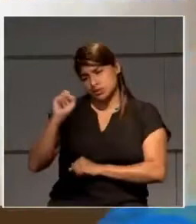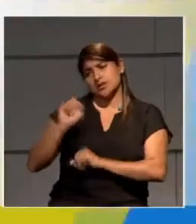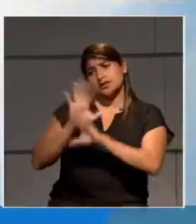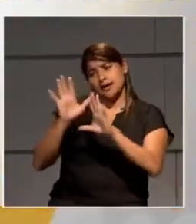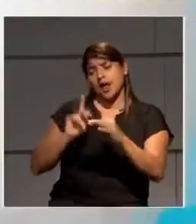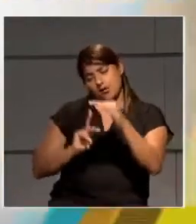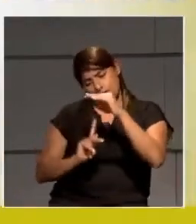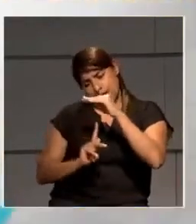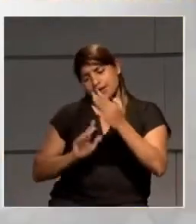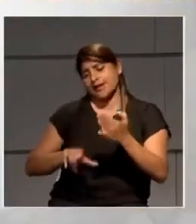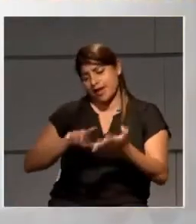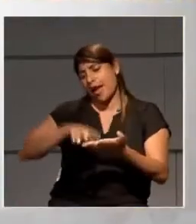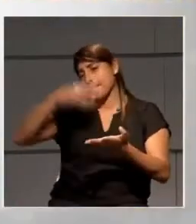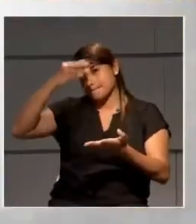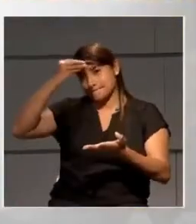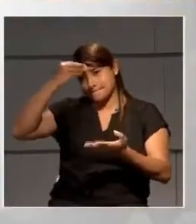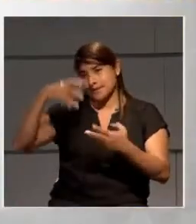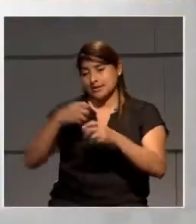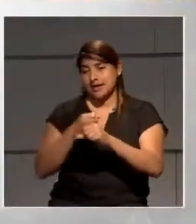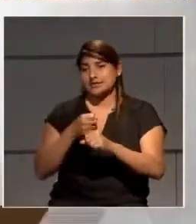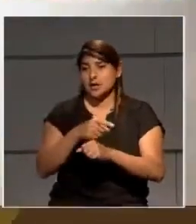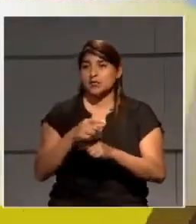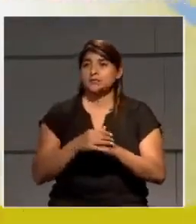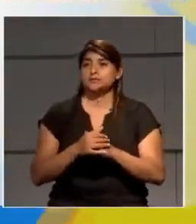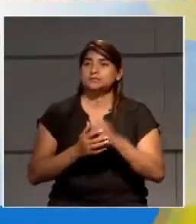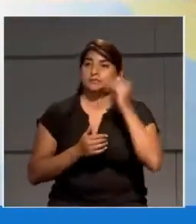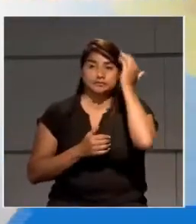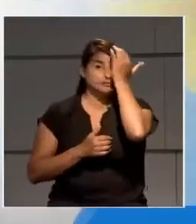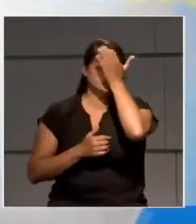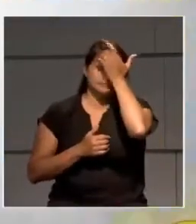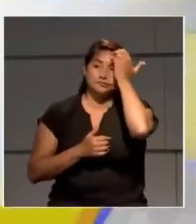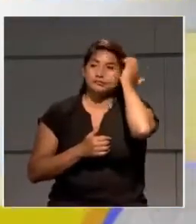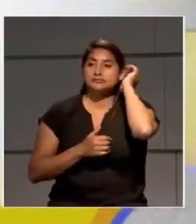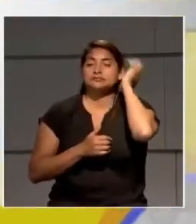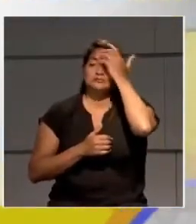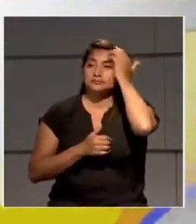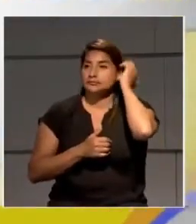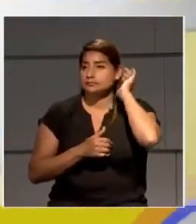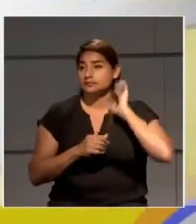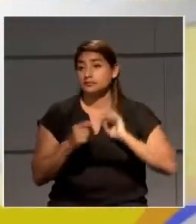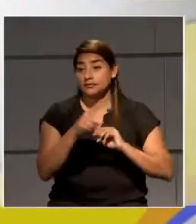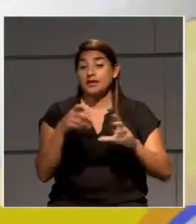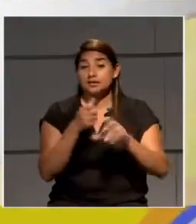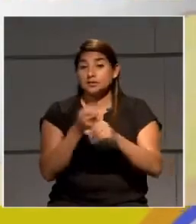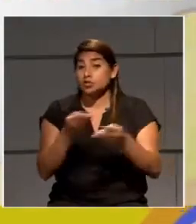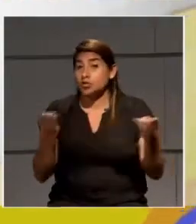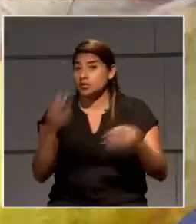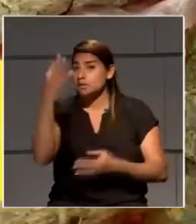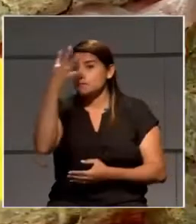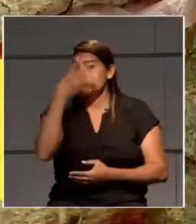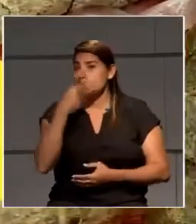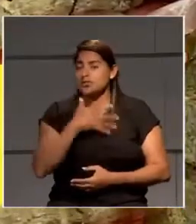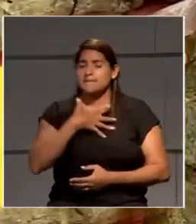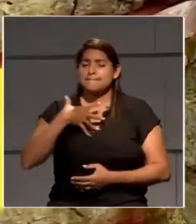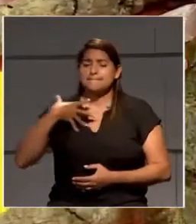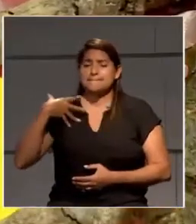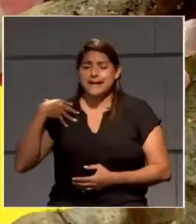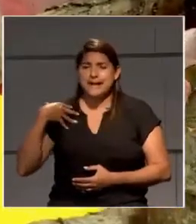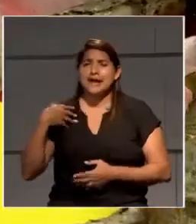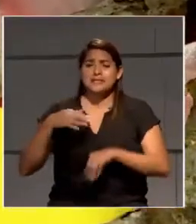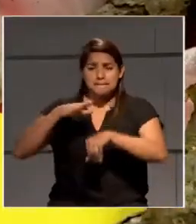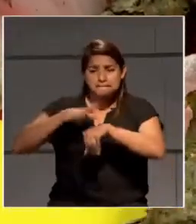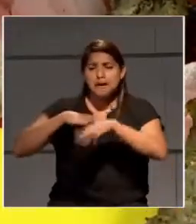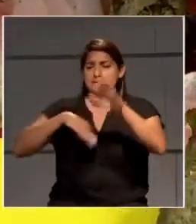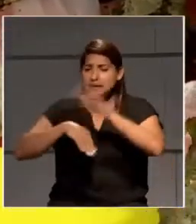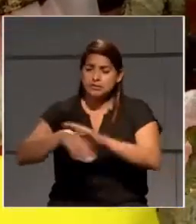kinder, claro. Wow. Allá hacemos cosas muy bonitas y me encanta porque me dejan embarrarme